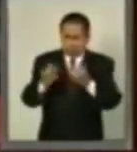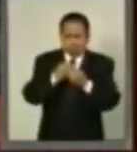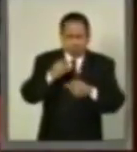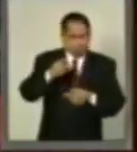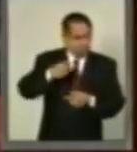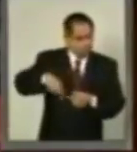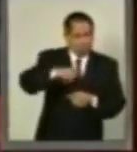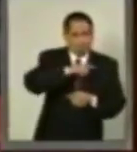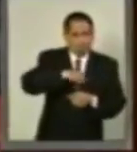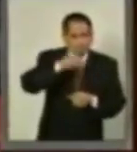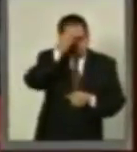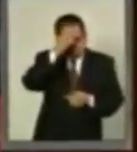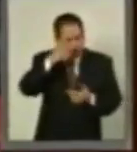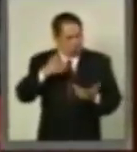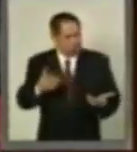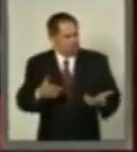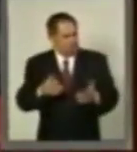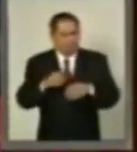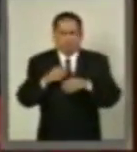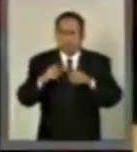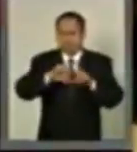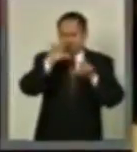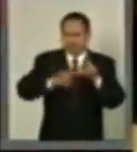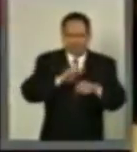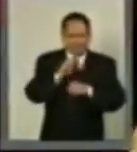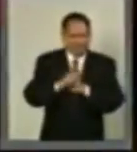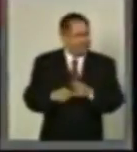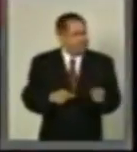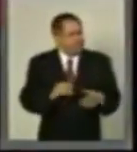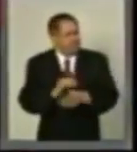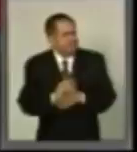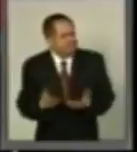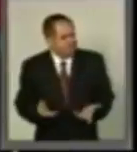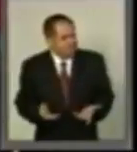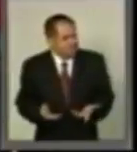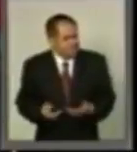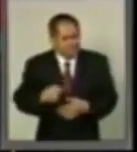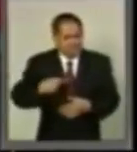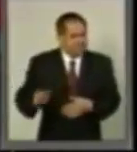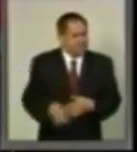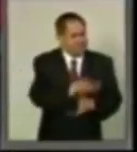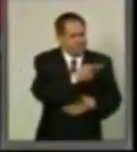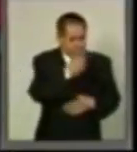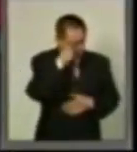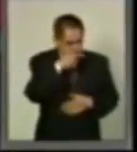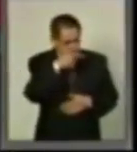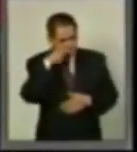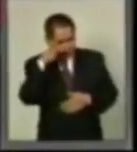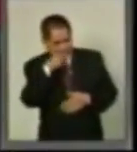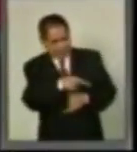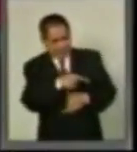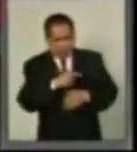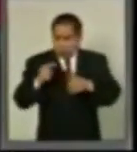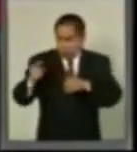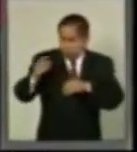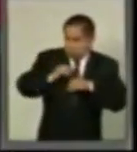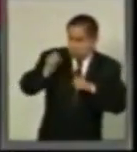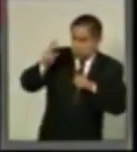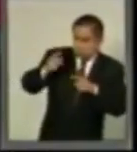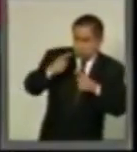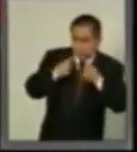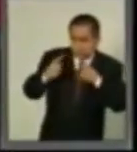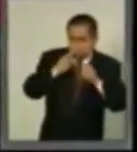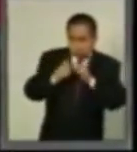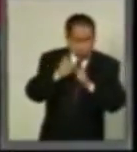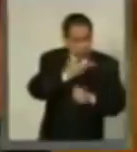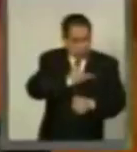opinión en los asuntos nacionales. Y por eso le pregunto, ¿abordó usted este tema con el